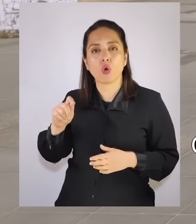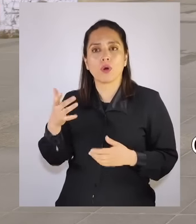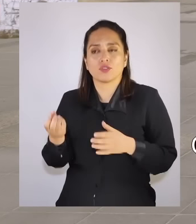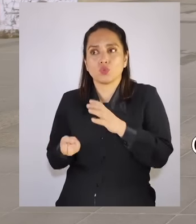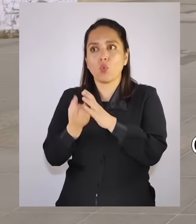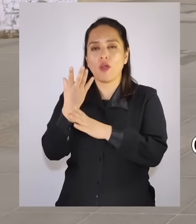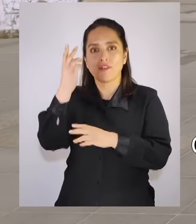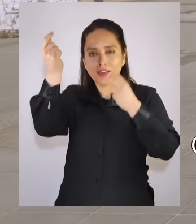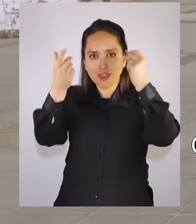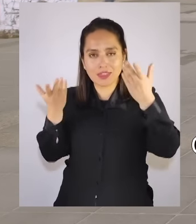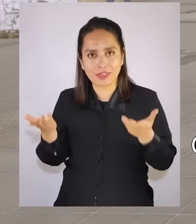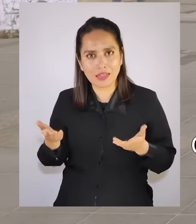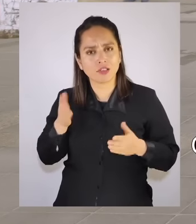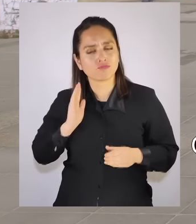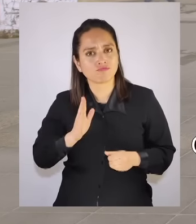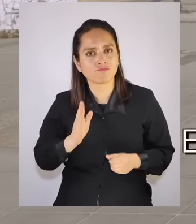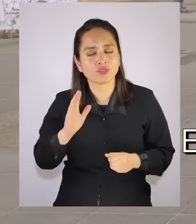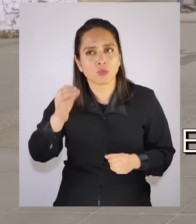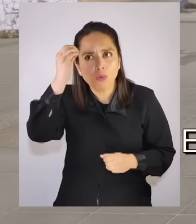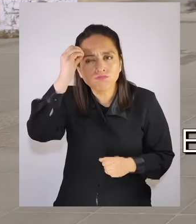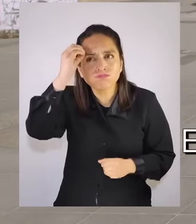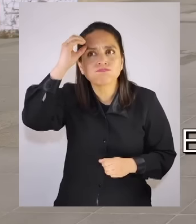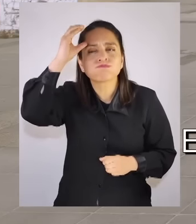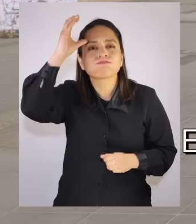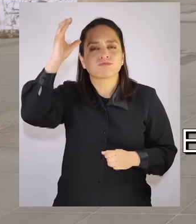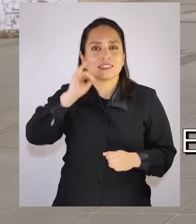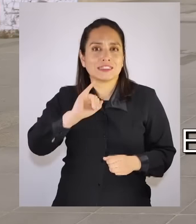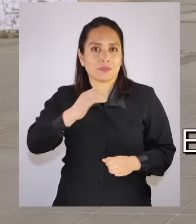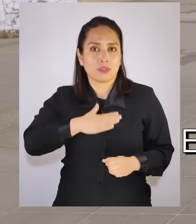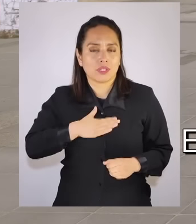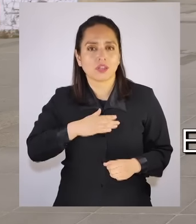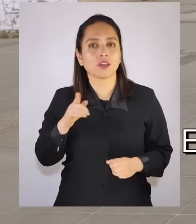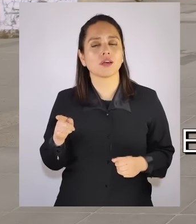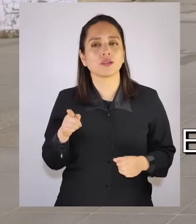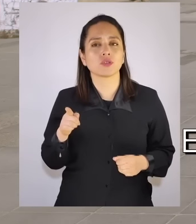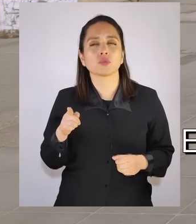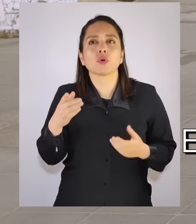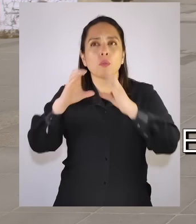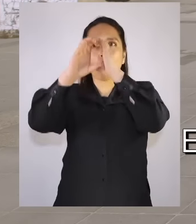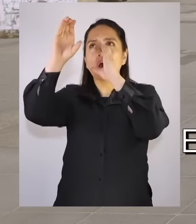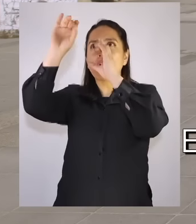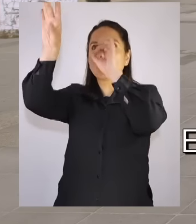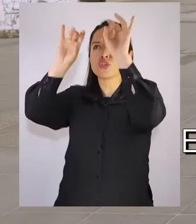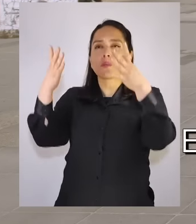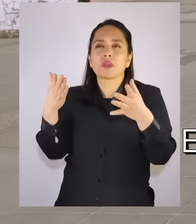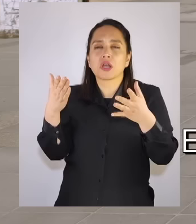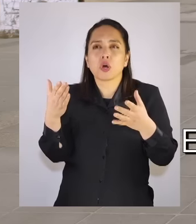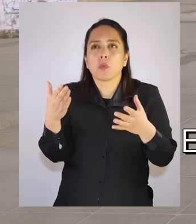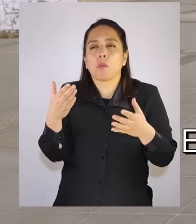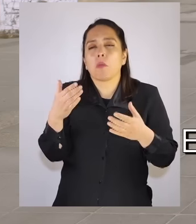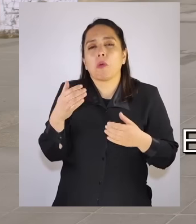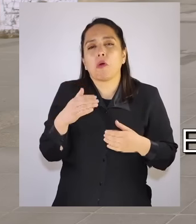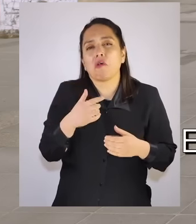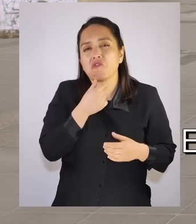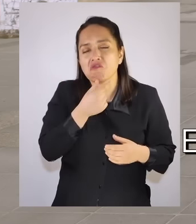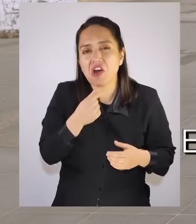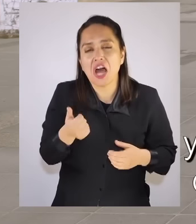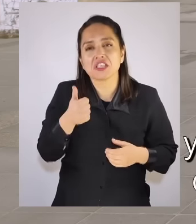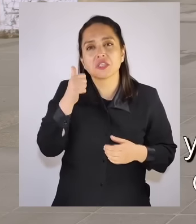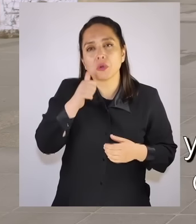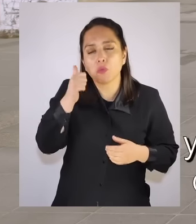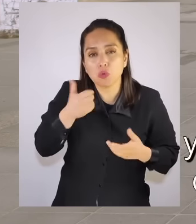y de la búsqueda constante de conocimiento. Esto ya no nos habla de una astronomía práctica como la del observatorio, sino